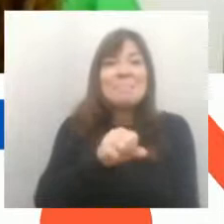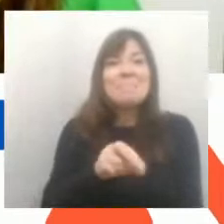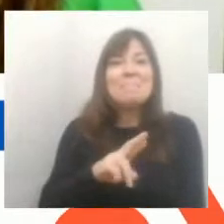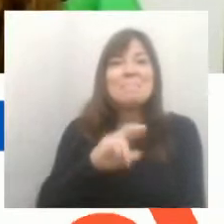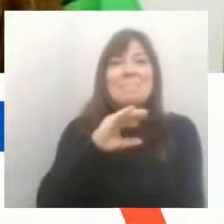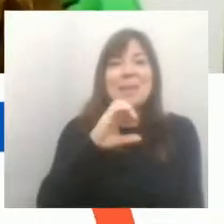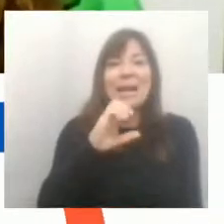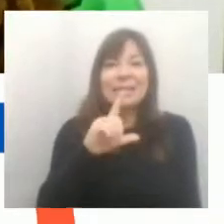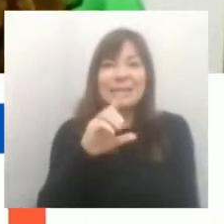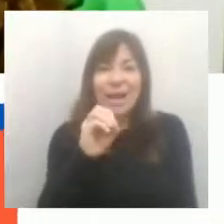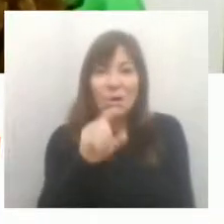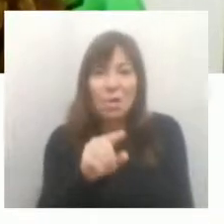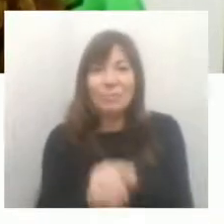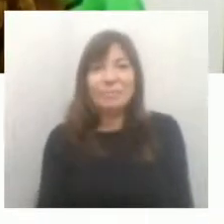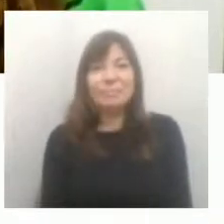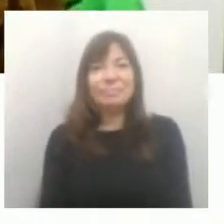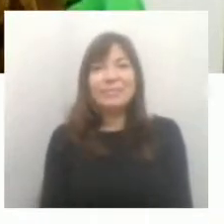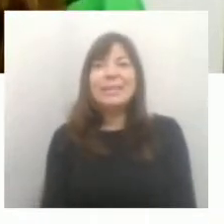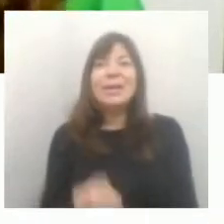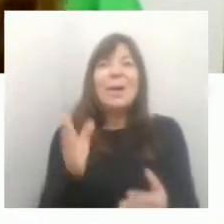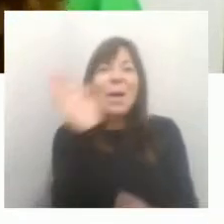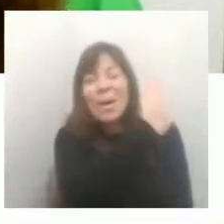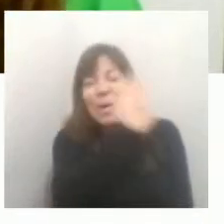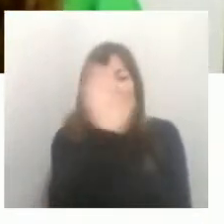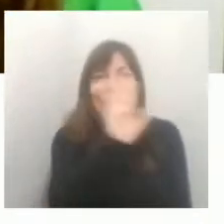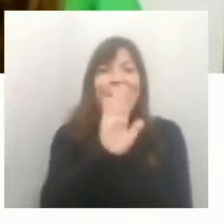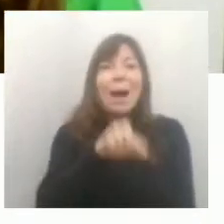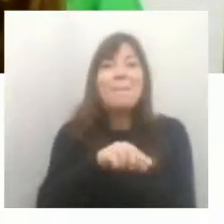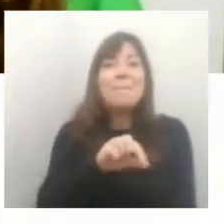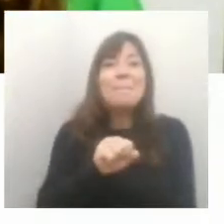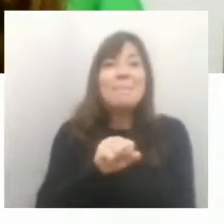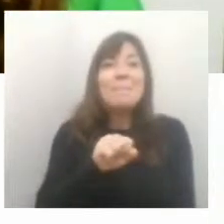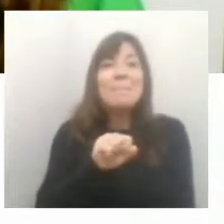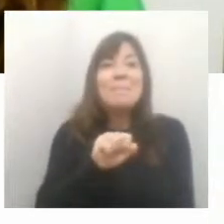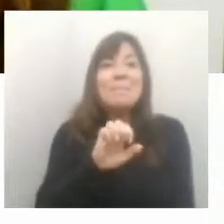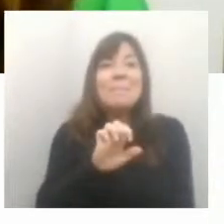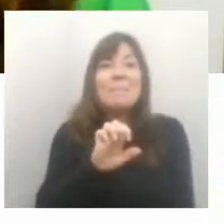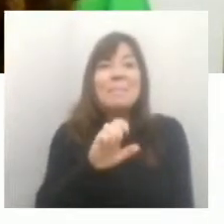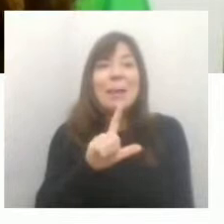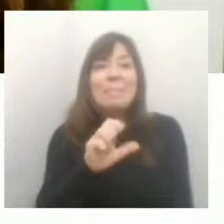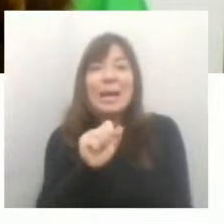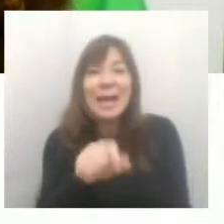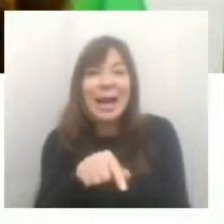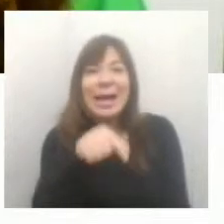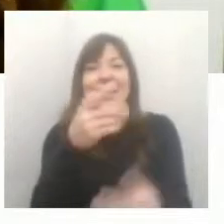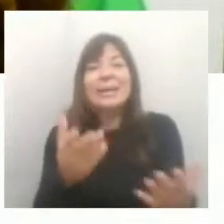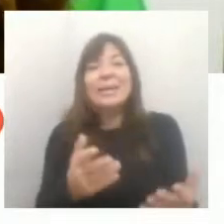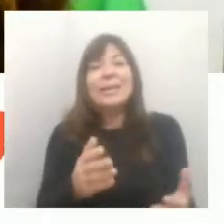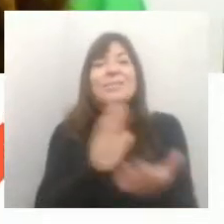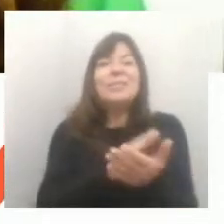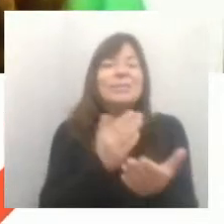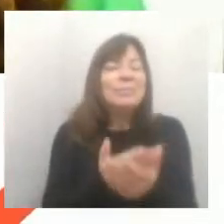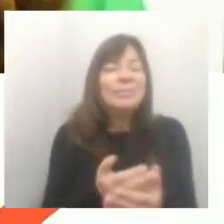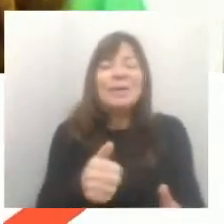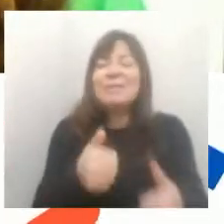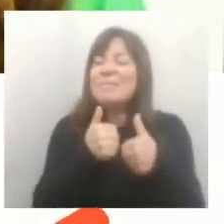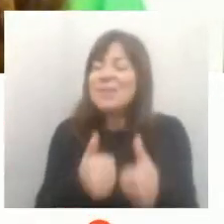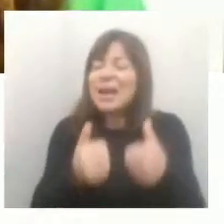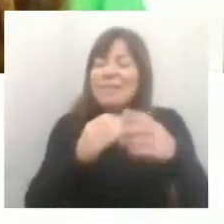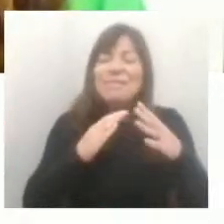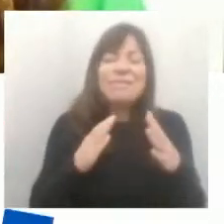Inostroza. Hola, Pamela, ¿cómo estás? Bien, nuevamente, ¿y tú, Marcelo? Acá, súper bien, feliz de